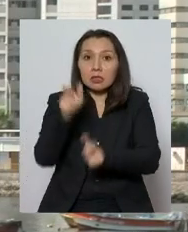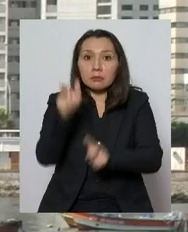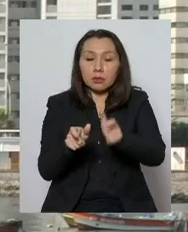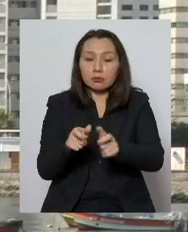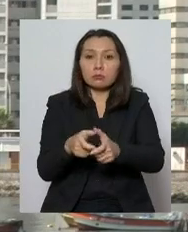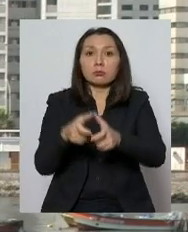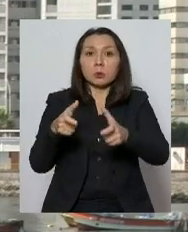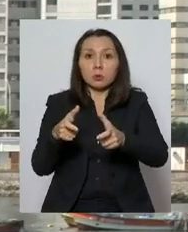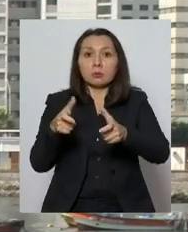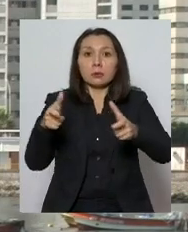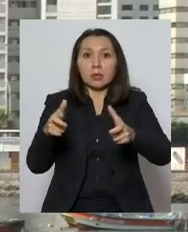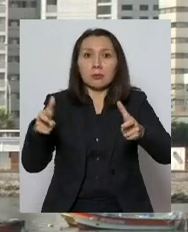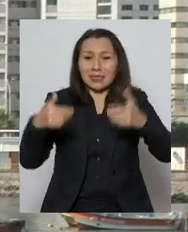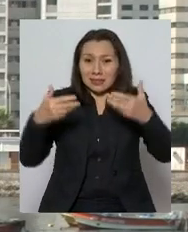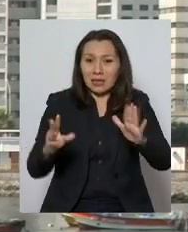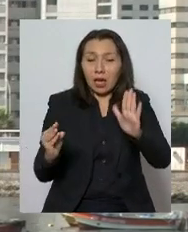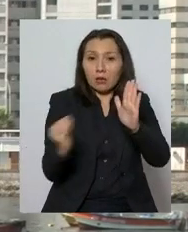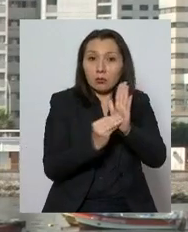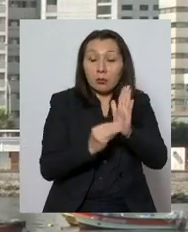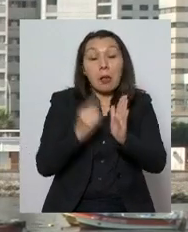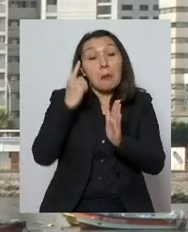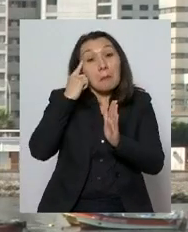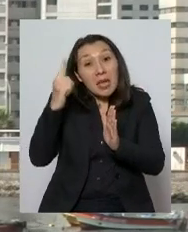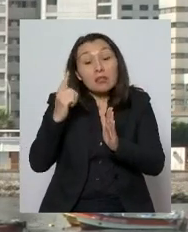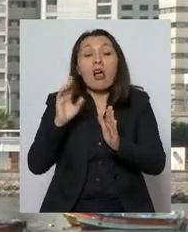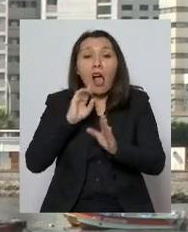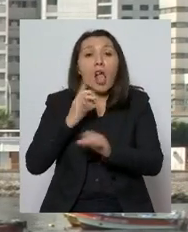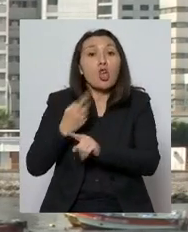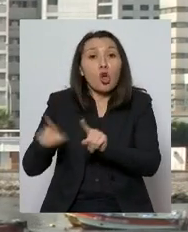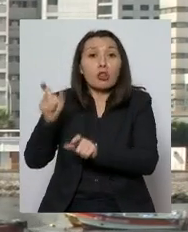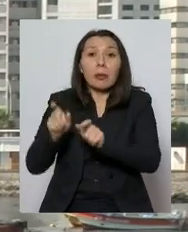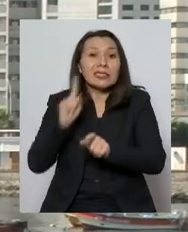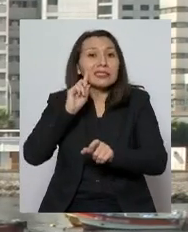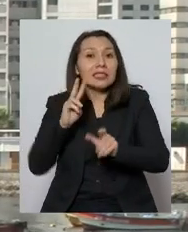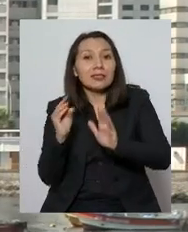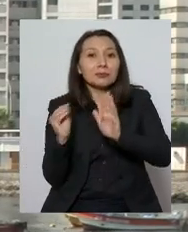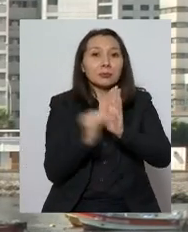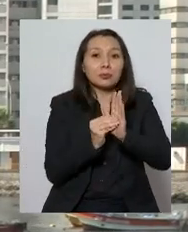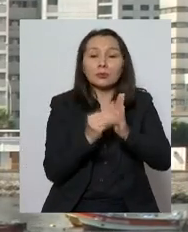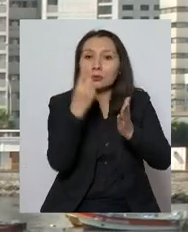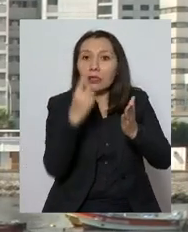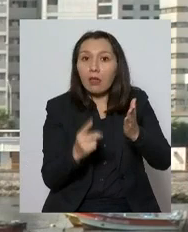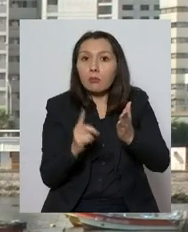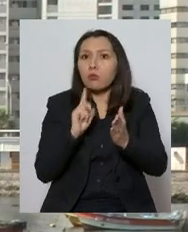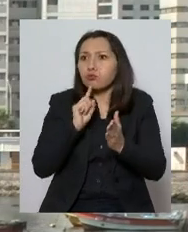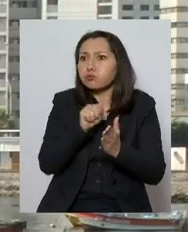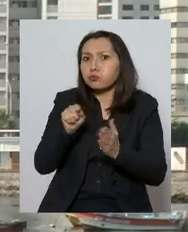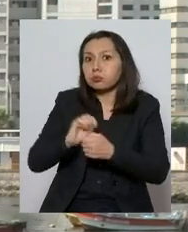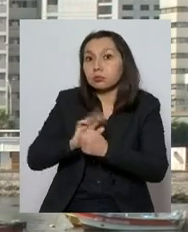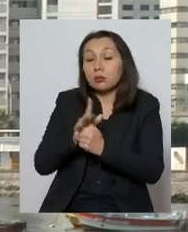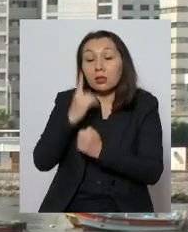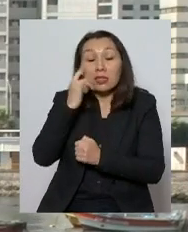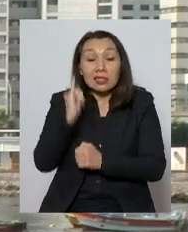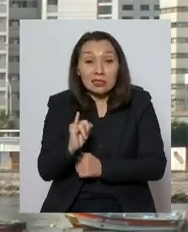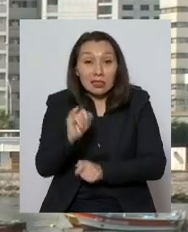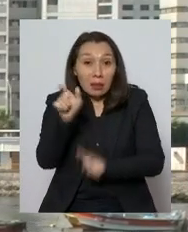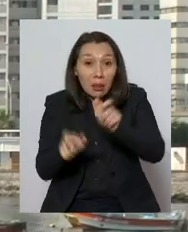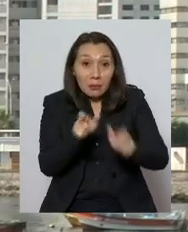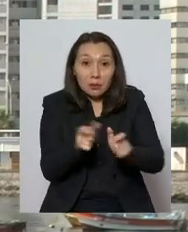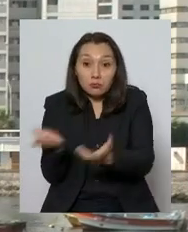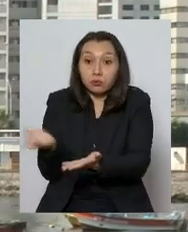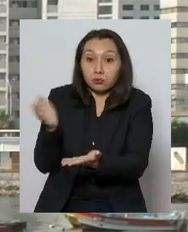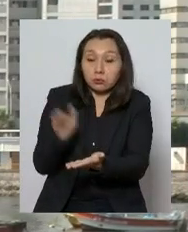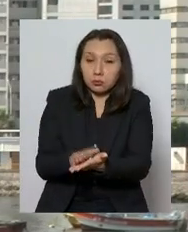personas registradas. Suponemos que hay muchas otras que no se hizo el diagnóstico y los fallecidos